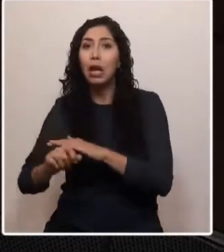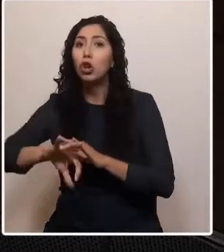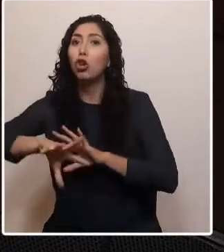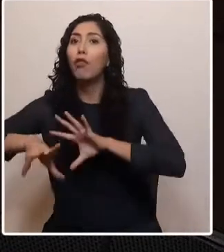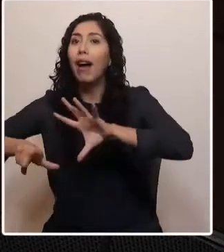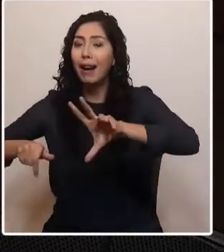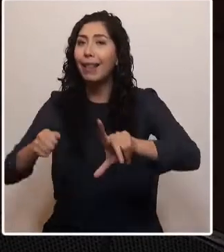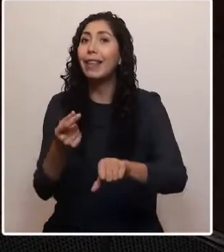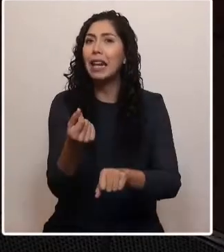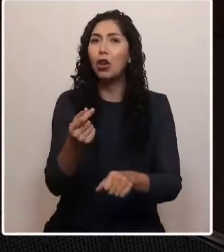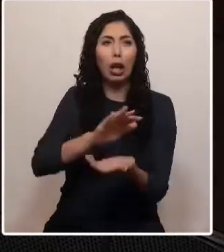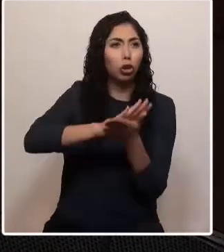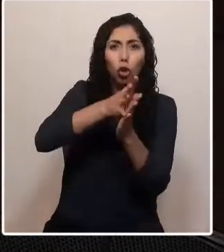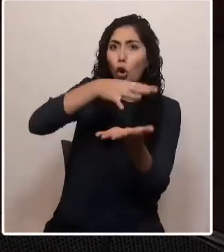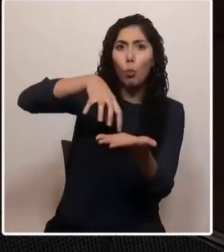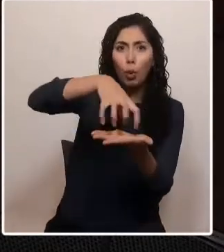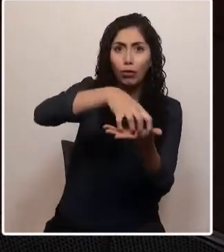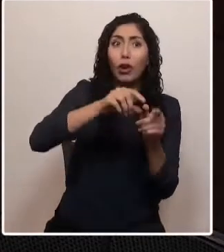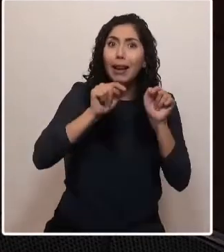eso es lo que está en discusión hoy día.